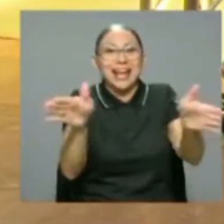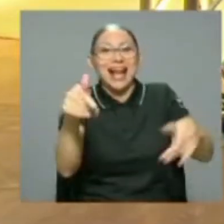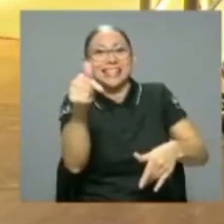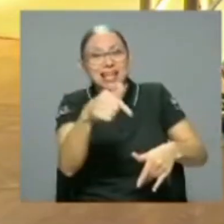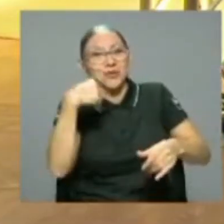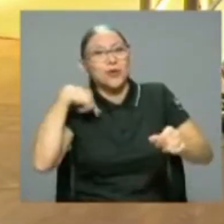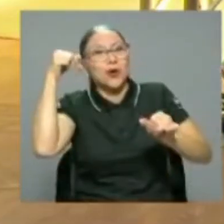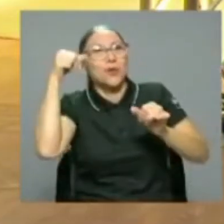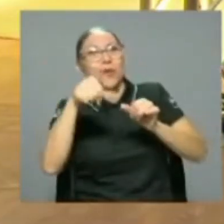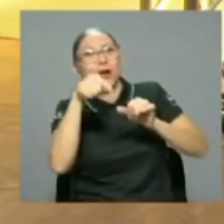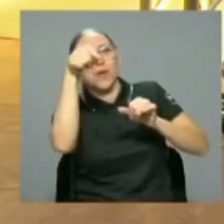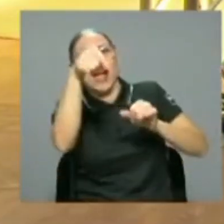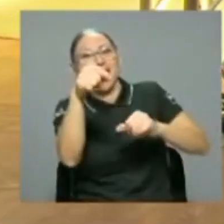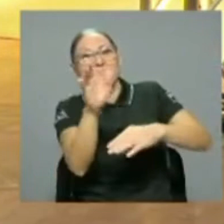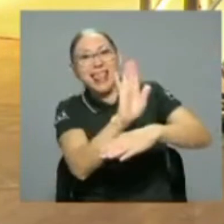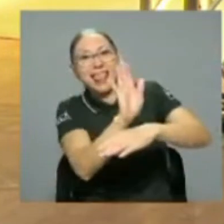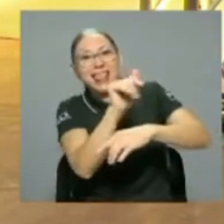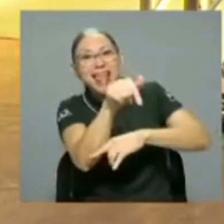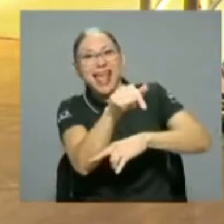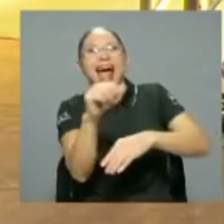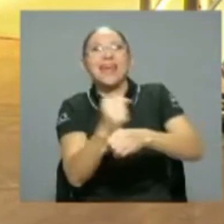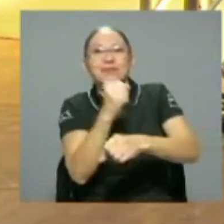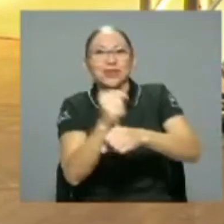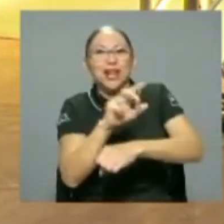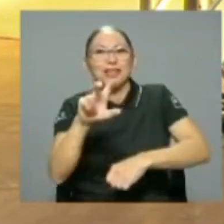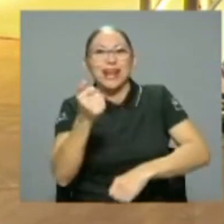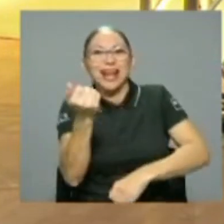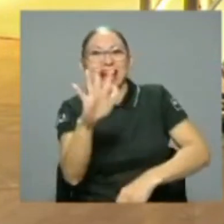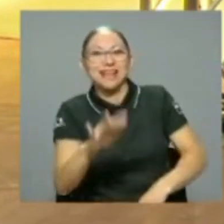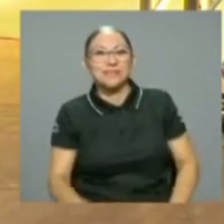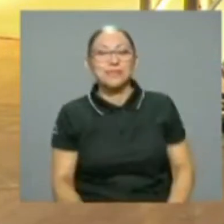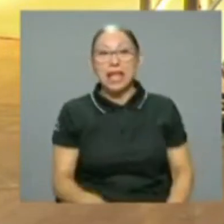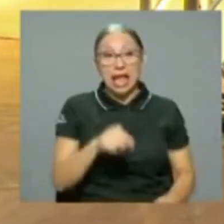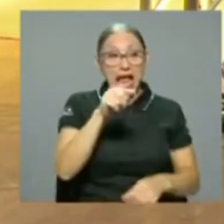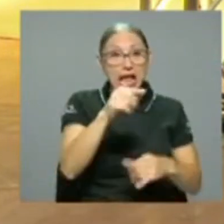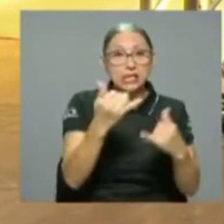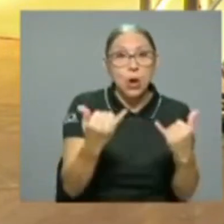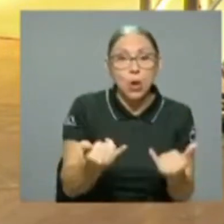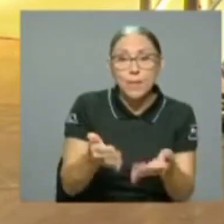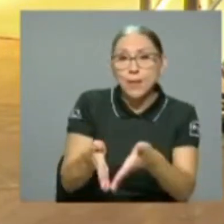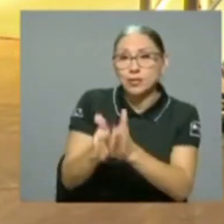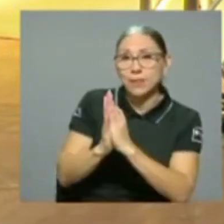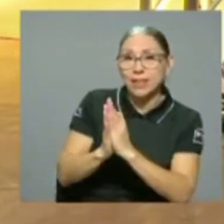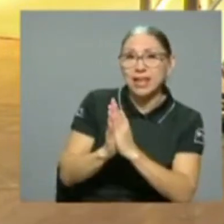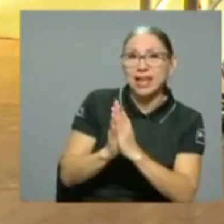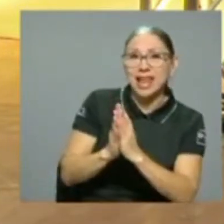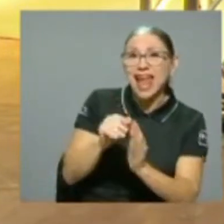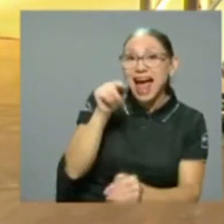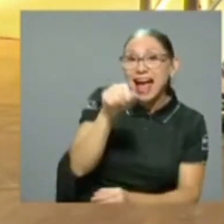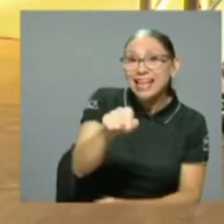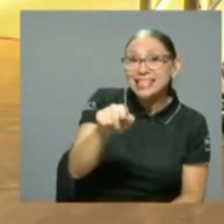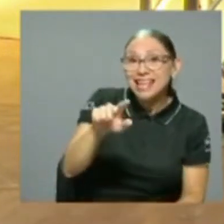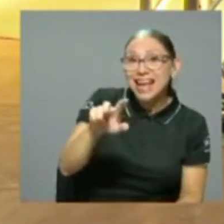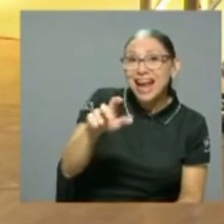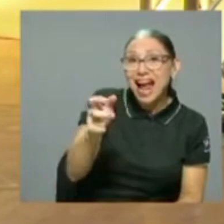Fernando, estaba funcionando el canal. Don Fernando, en ese punto vamos a pedirle a ese canal que ahora